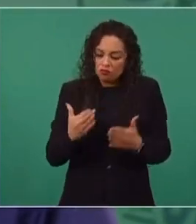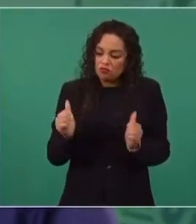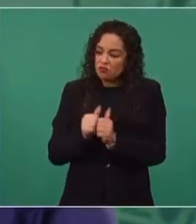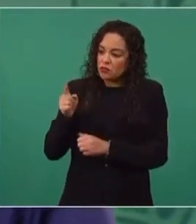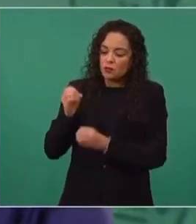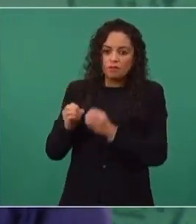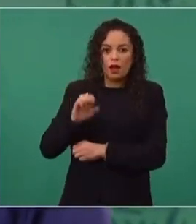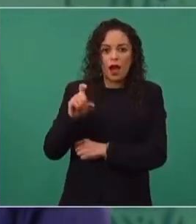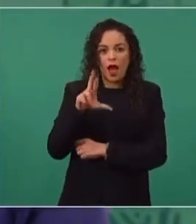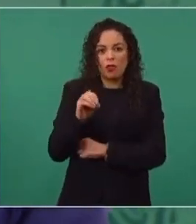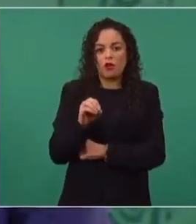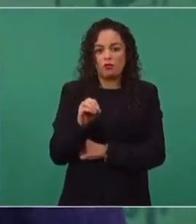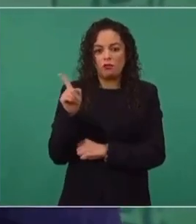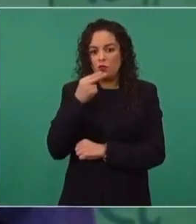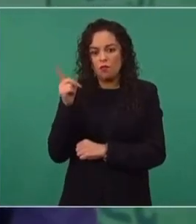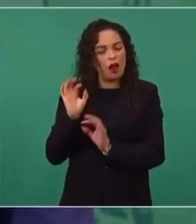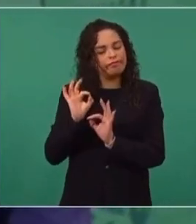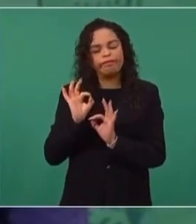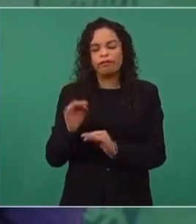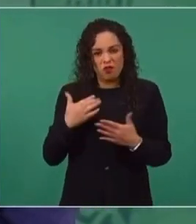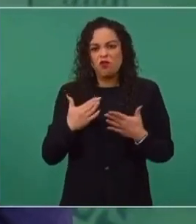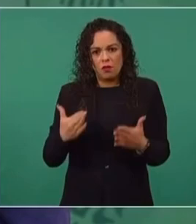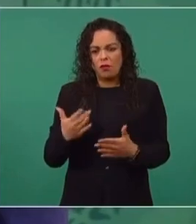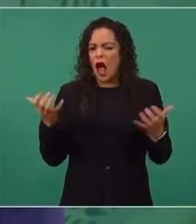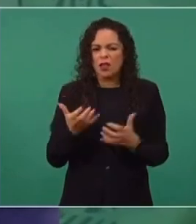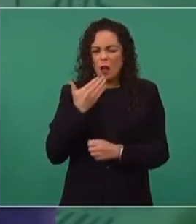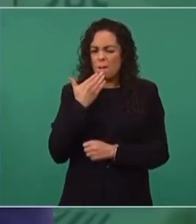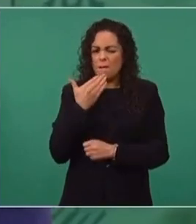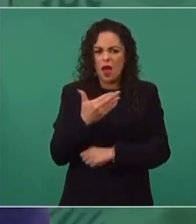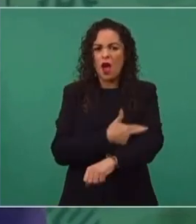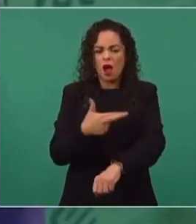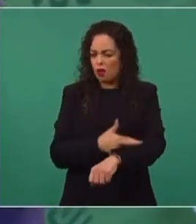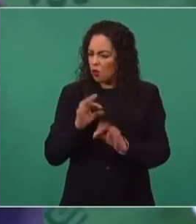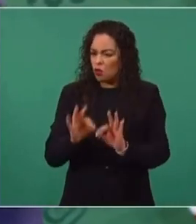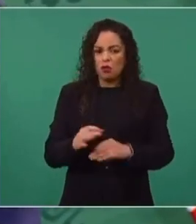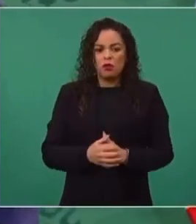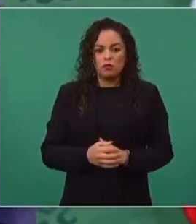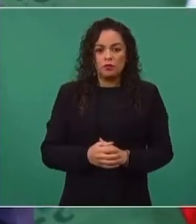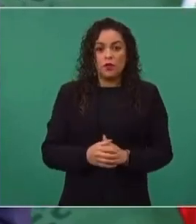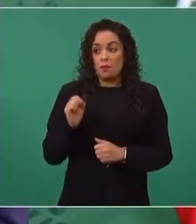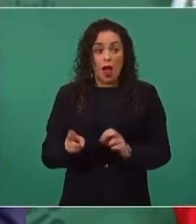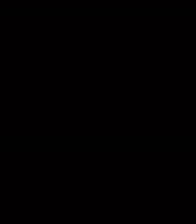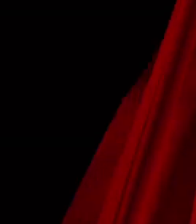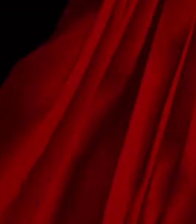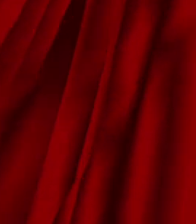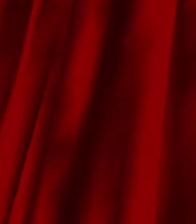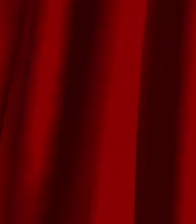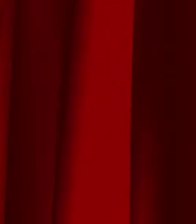Alejandro Gertz Manero, y creo que las cosas se tienen que hacer bien y no valen las influencias.